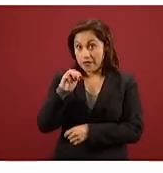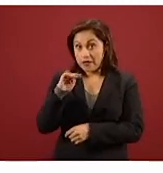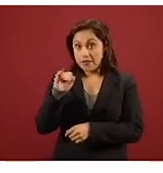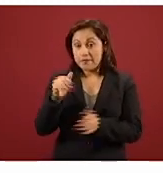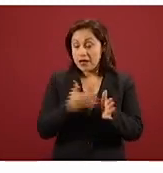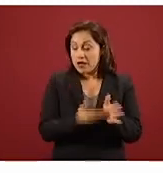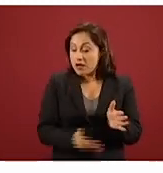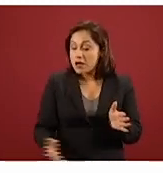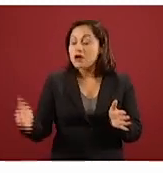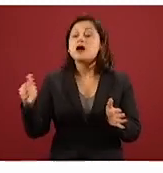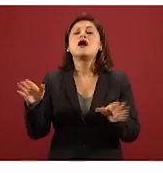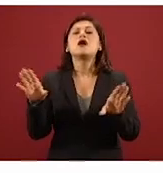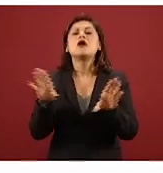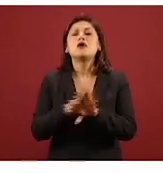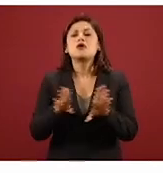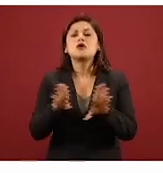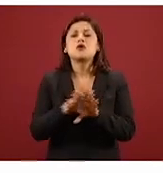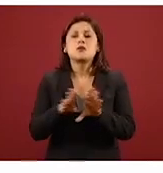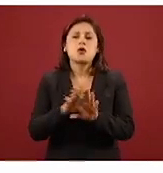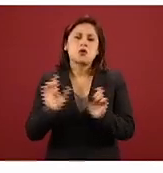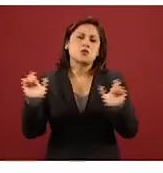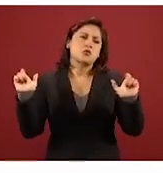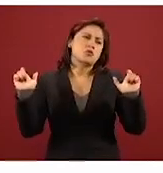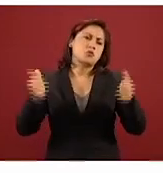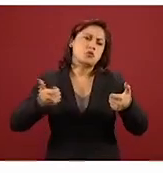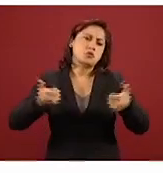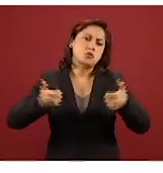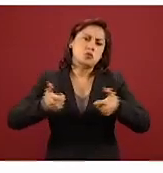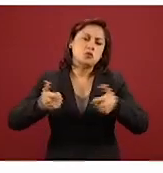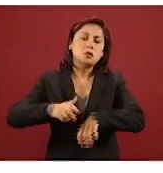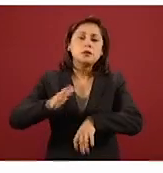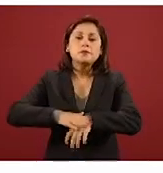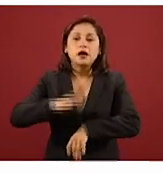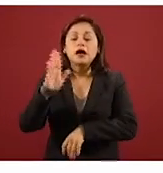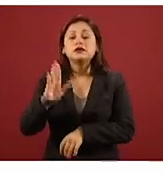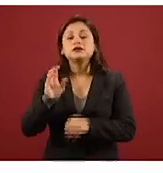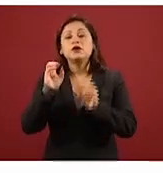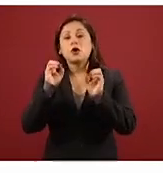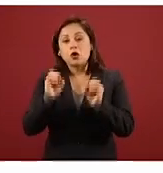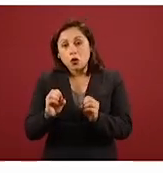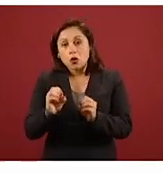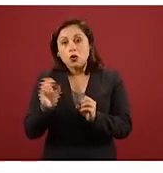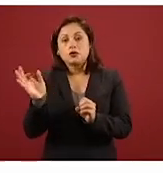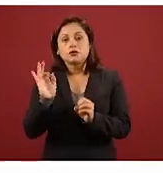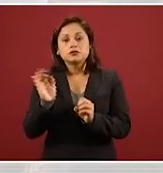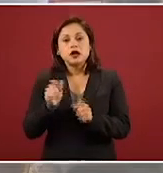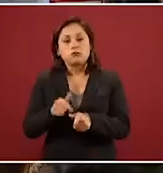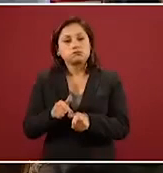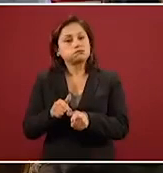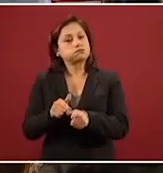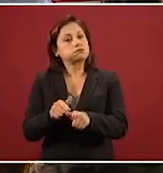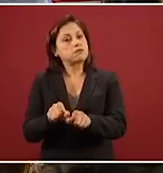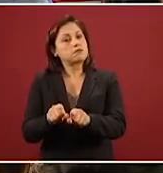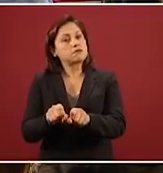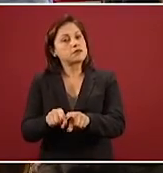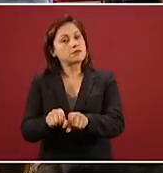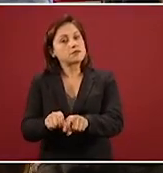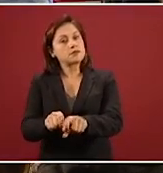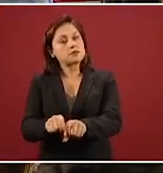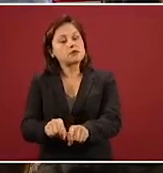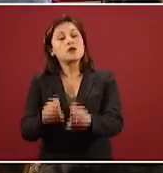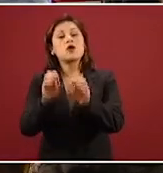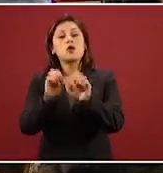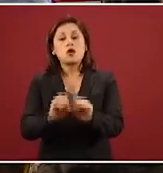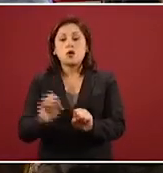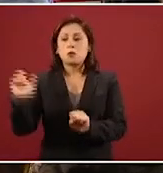y que se mantenga en el peor de los casos se mantenga o crezca el flujo comercial en nuestras